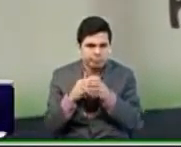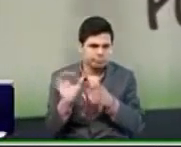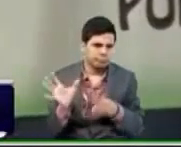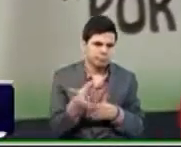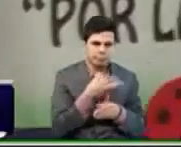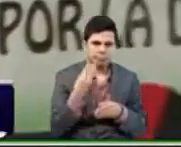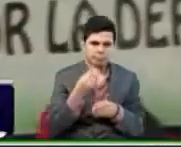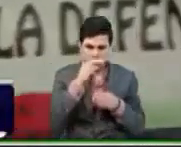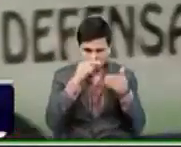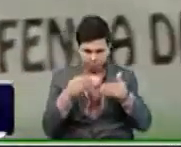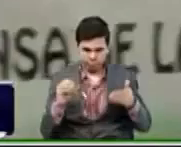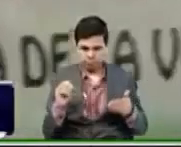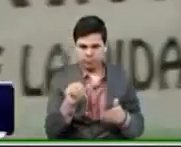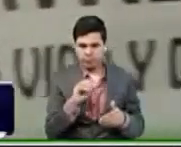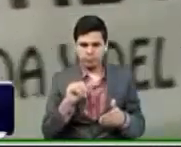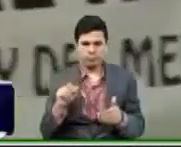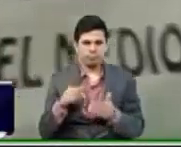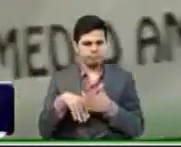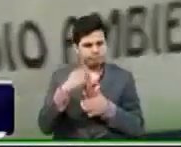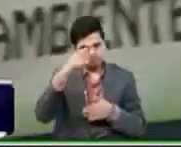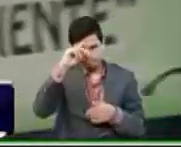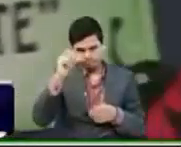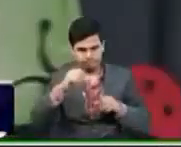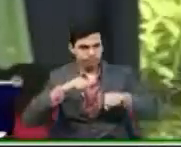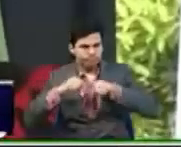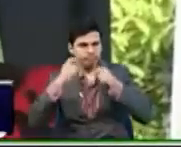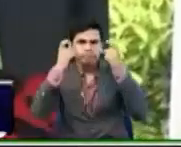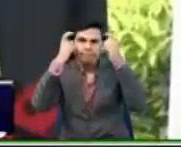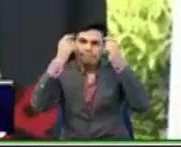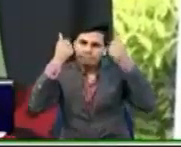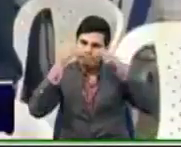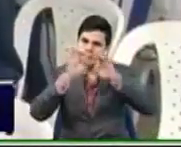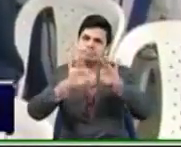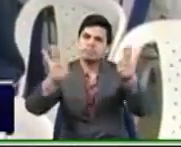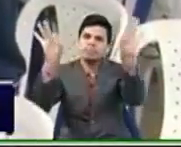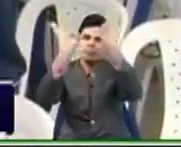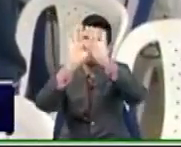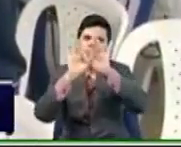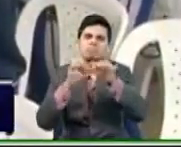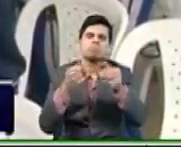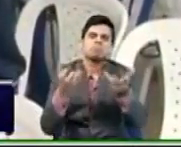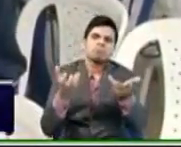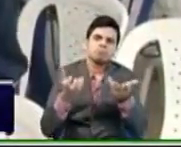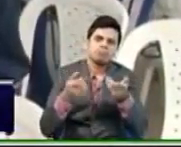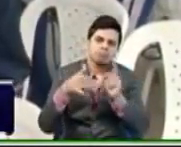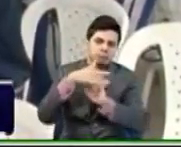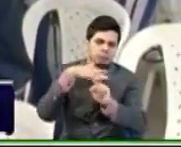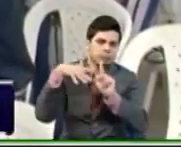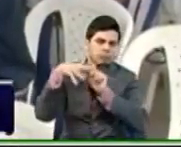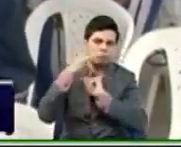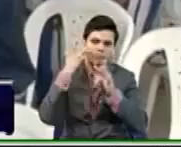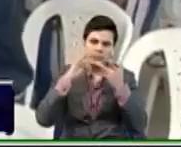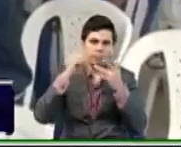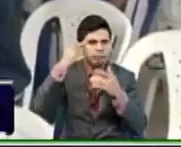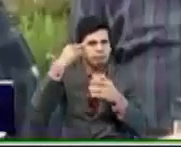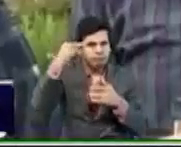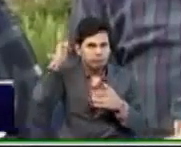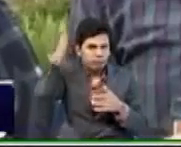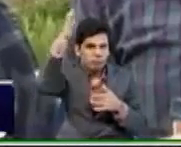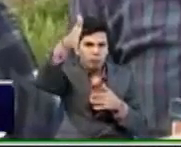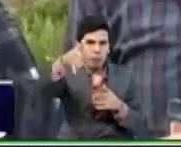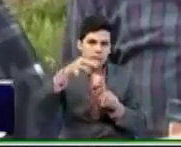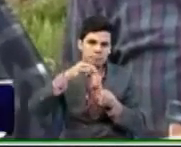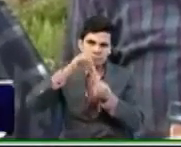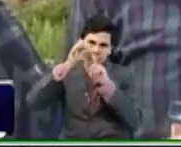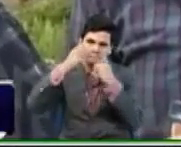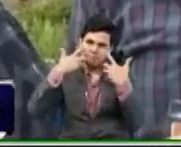nuestros niños y niñas, tienen que comenzar a entender lo importante que es el medio ambiente para el futuro del planeta, para el futuro